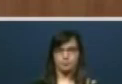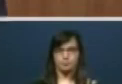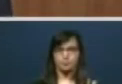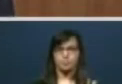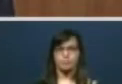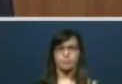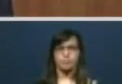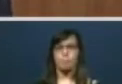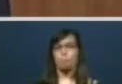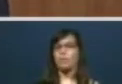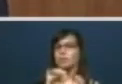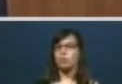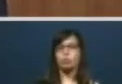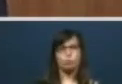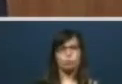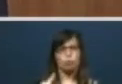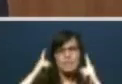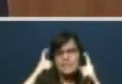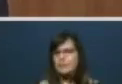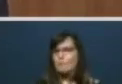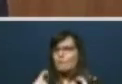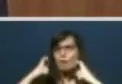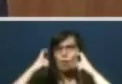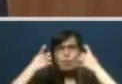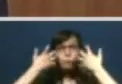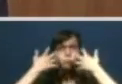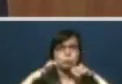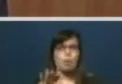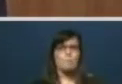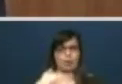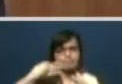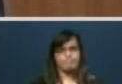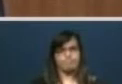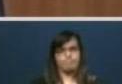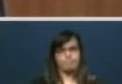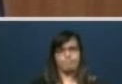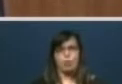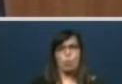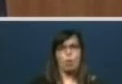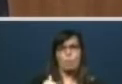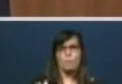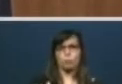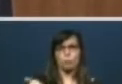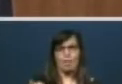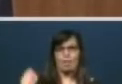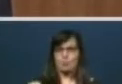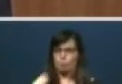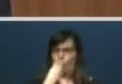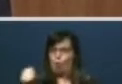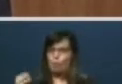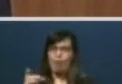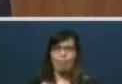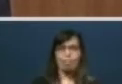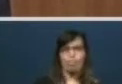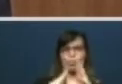en castilla y león' estamos haciendo un esfuerzo singular para garantizar la igualdad de oportunidades en el acceso de nuestros jóvenes a los estudios